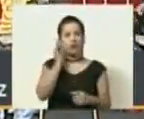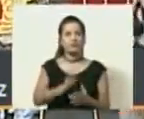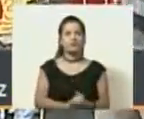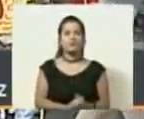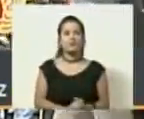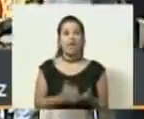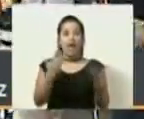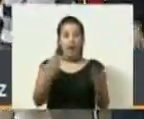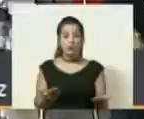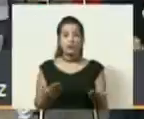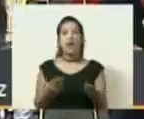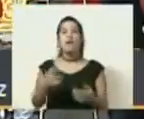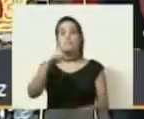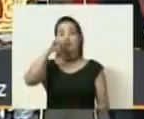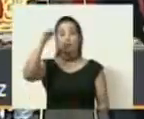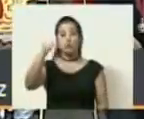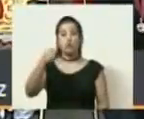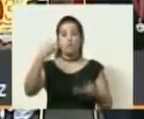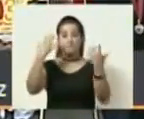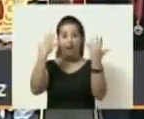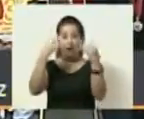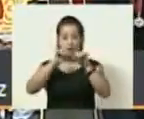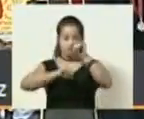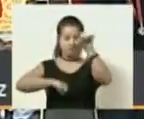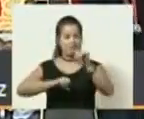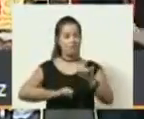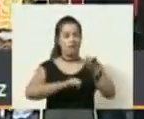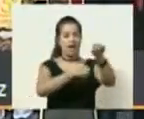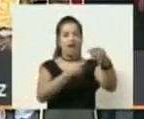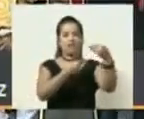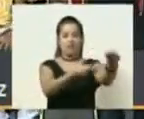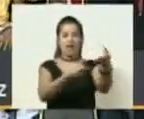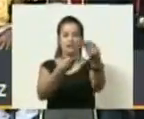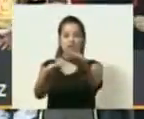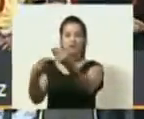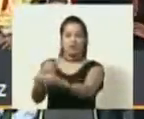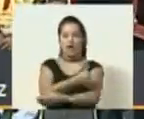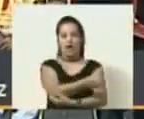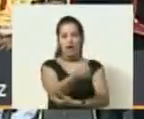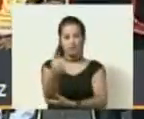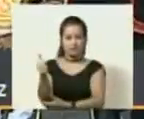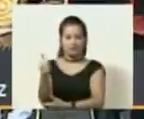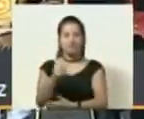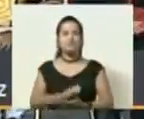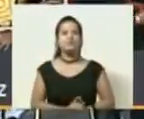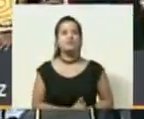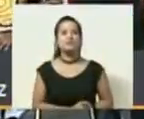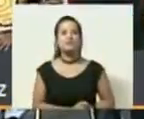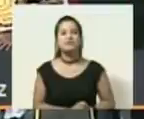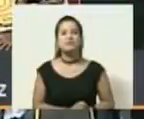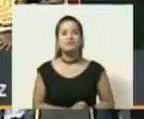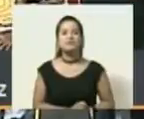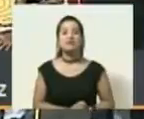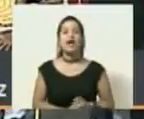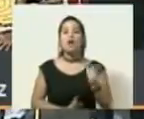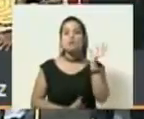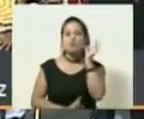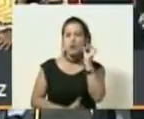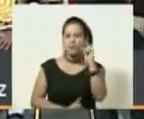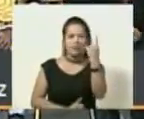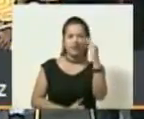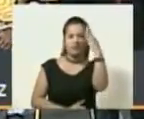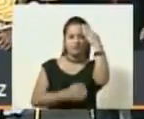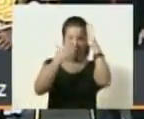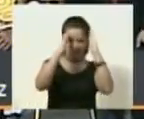ciudadano Nicolás Maduro Moros, presidente constitucional de la República Bolivariana de Venezuela. Ciudadana Marilvis